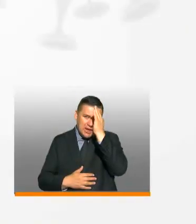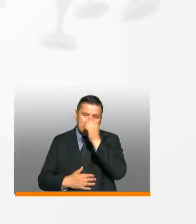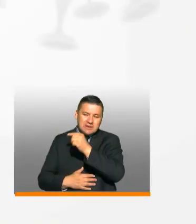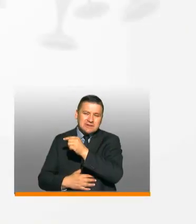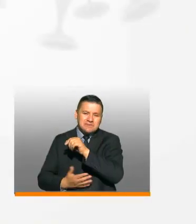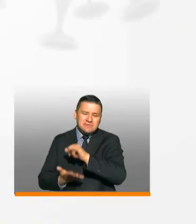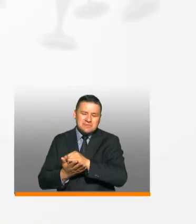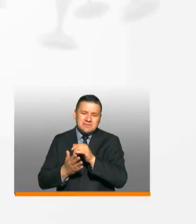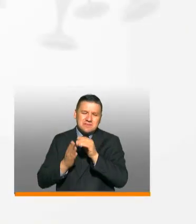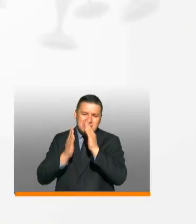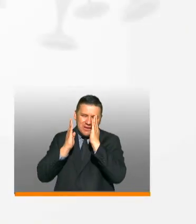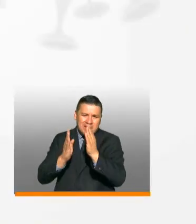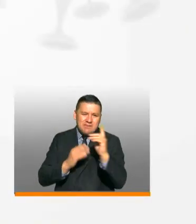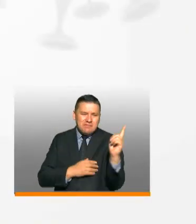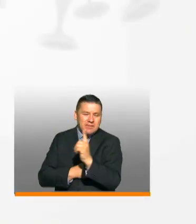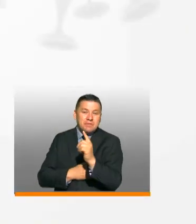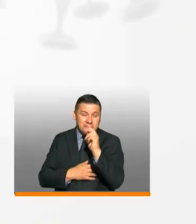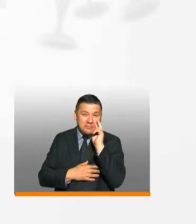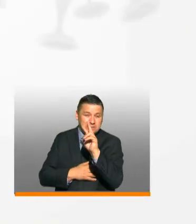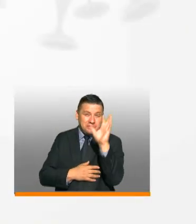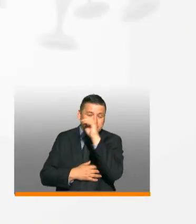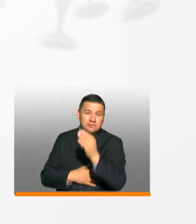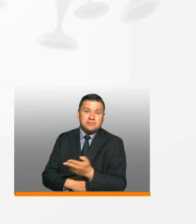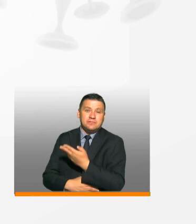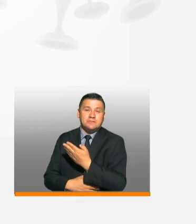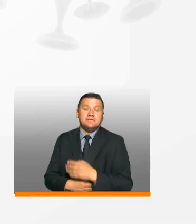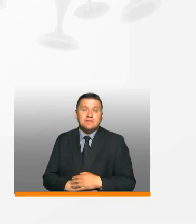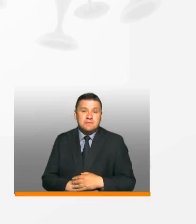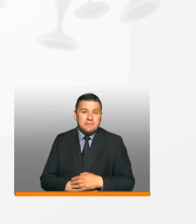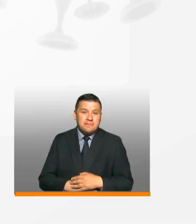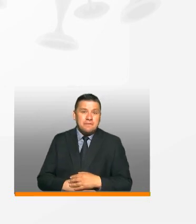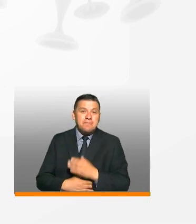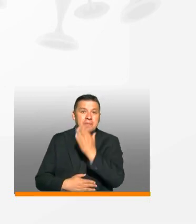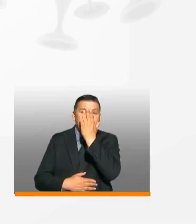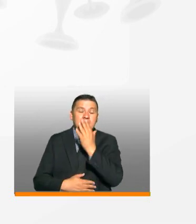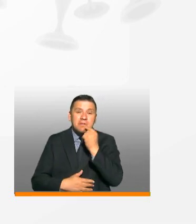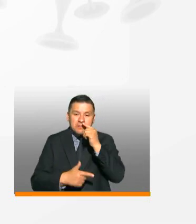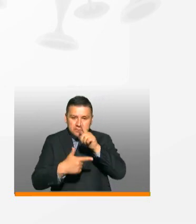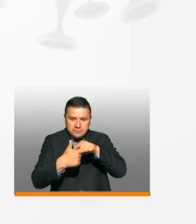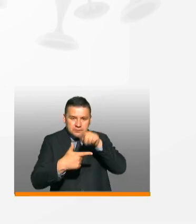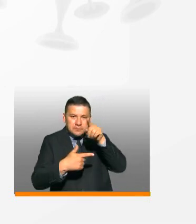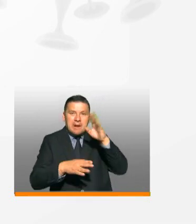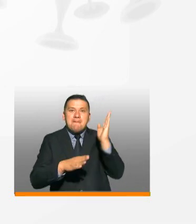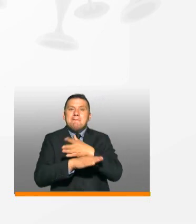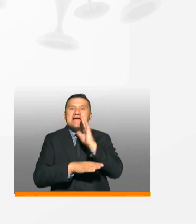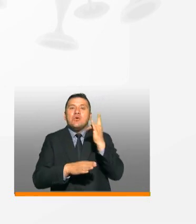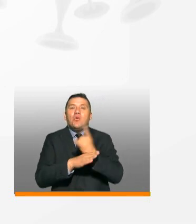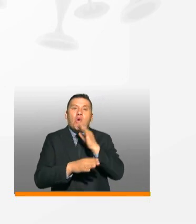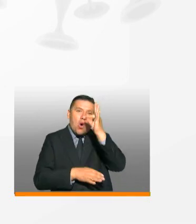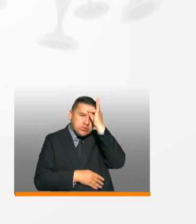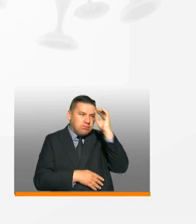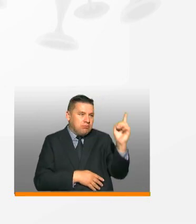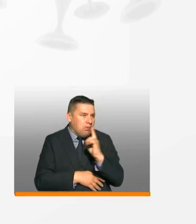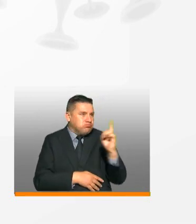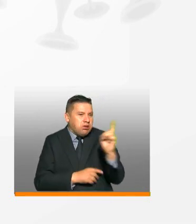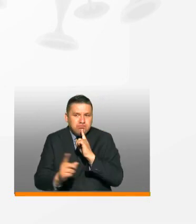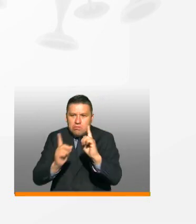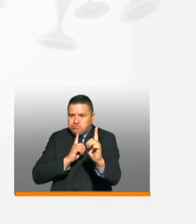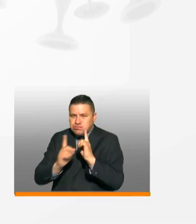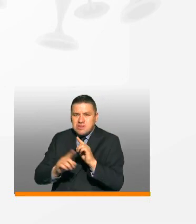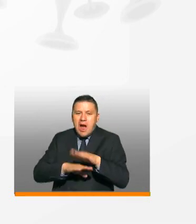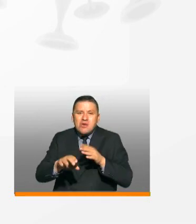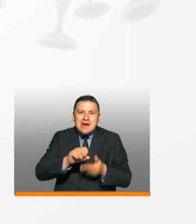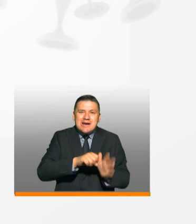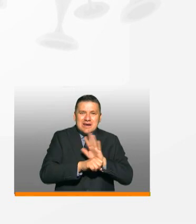favor. Igualmente observamos que este pico nos llevó a mayor uso hospitalario, tanto COVID y a mayor uso